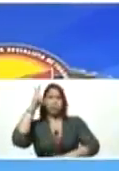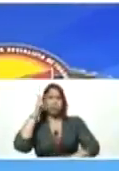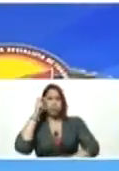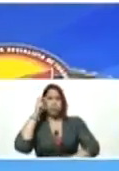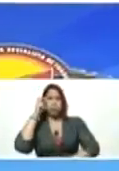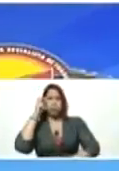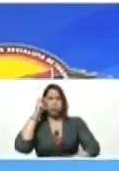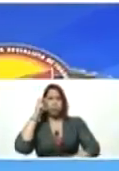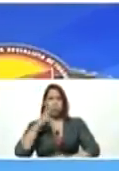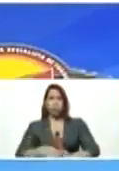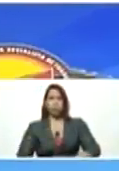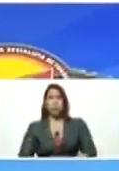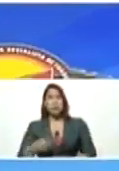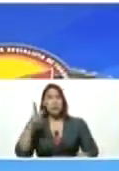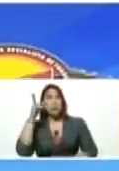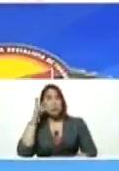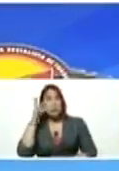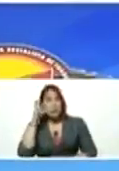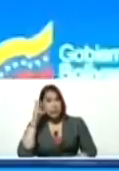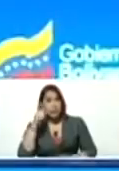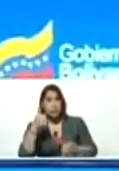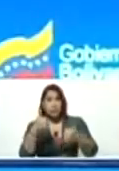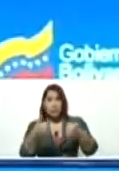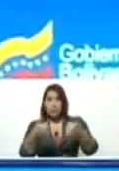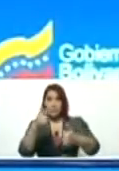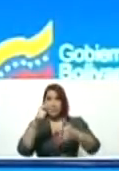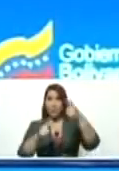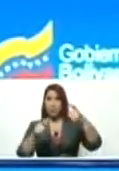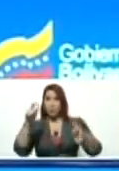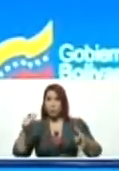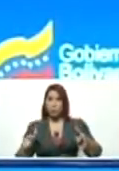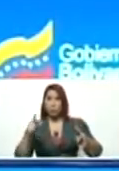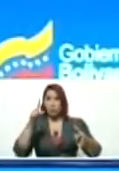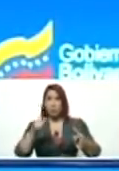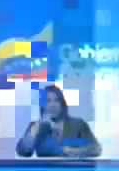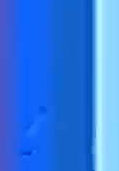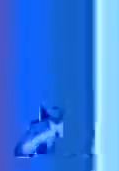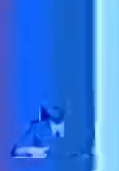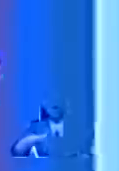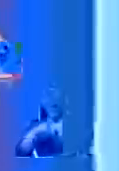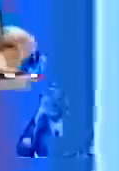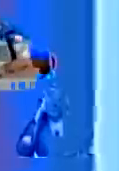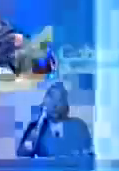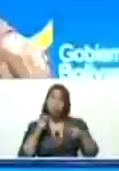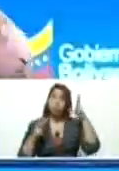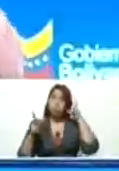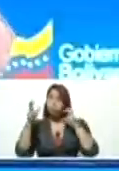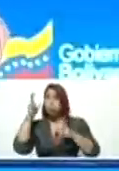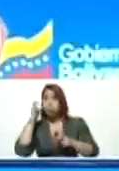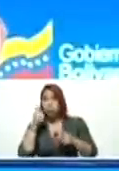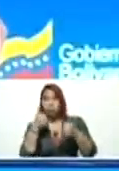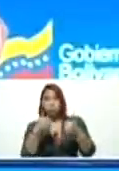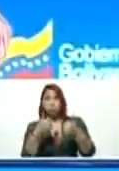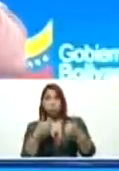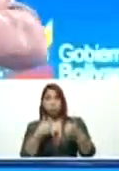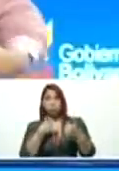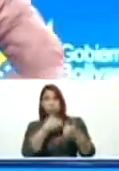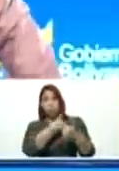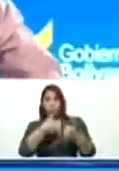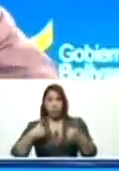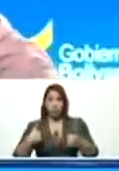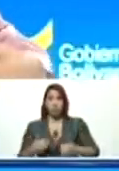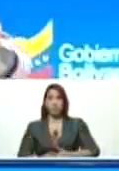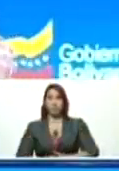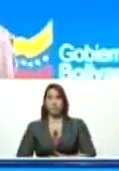a escuchar muy bien a la gente y al pueblo está bien por eso yo quiero